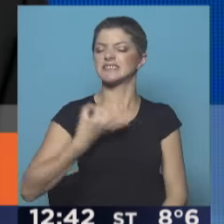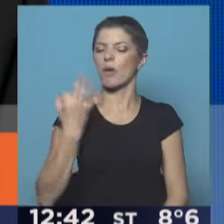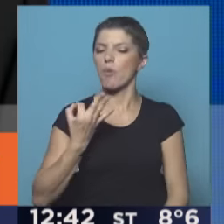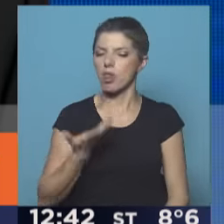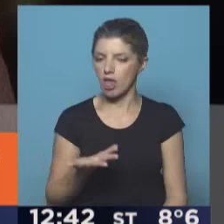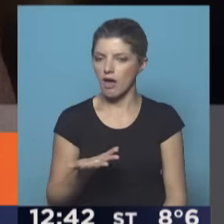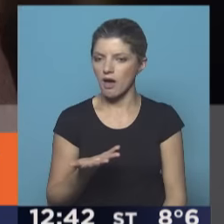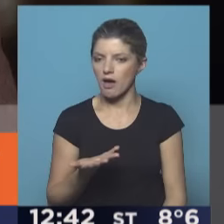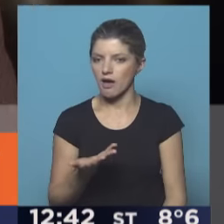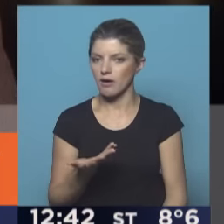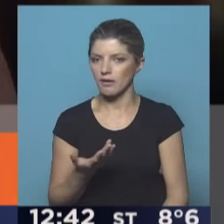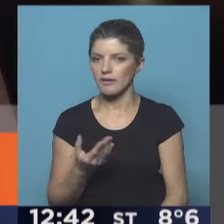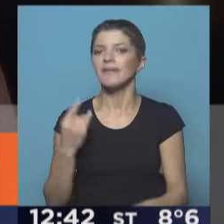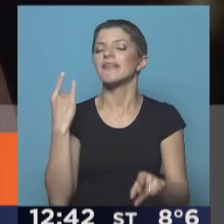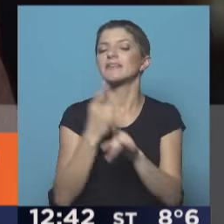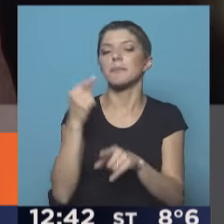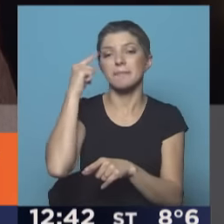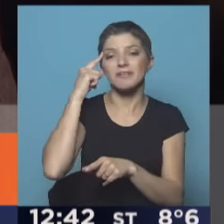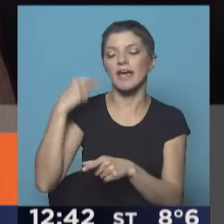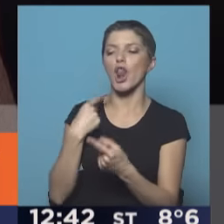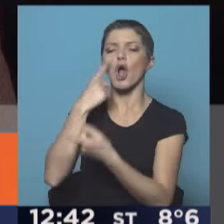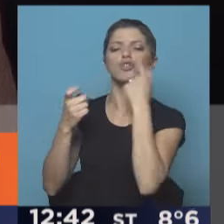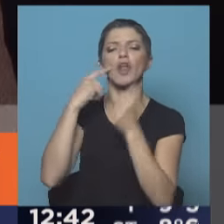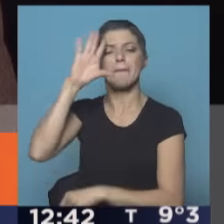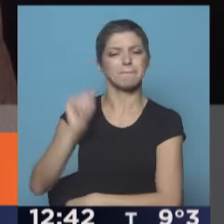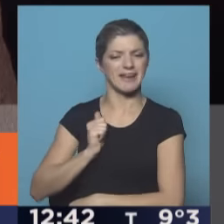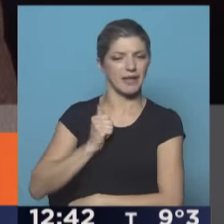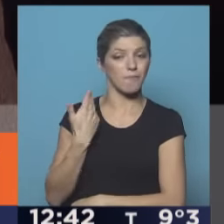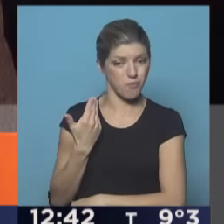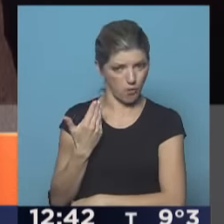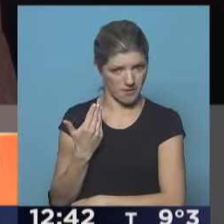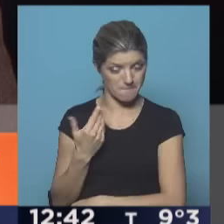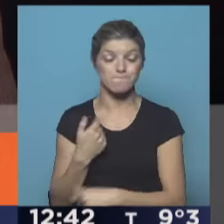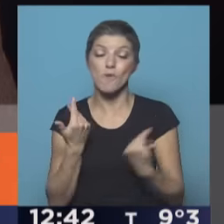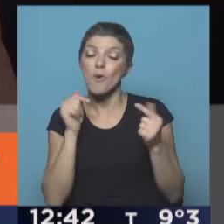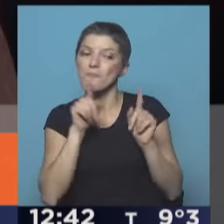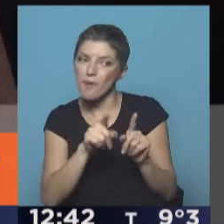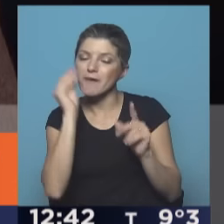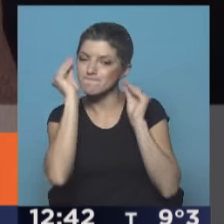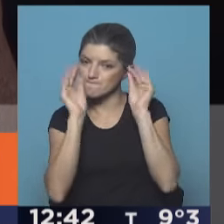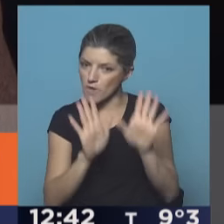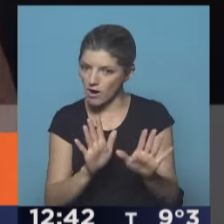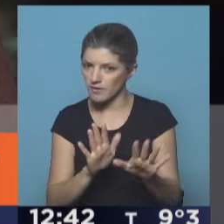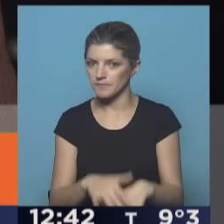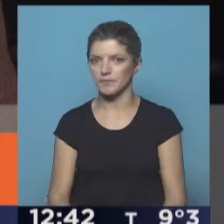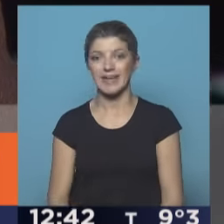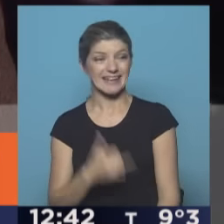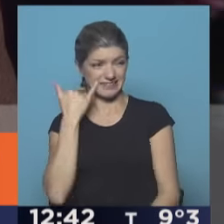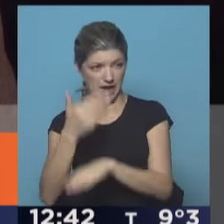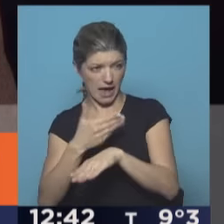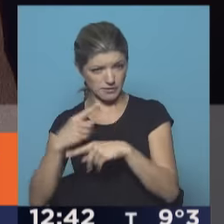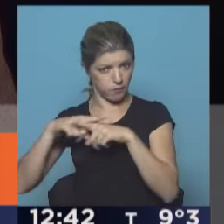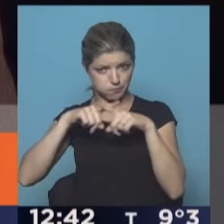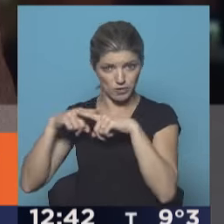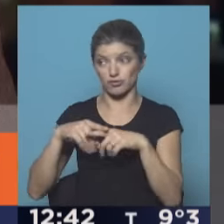eh De alguna forma domado a los a los militares eso eh ha herido un poco la porque ya hubo una purga No es cierto